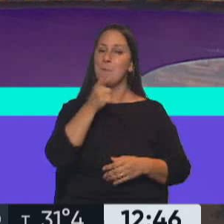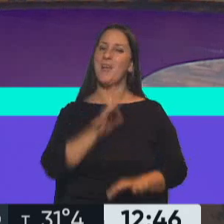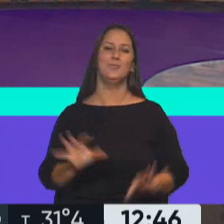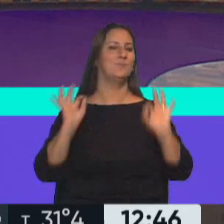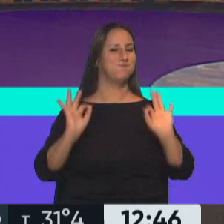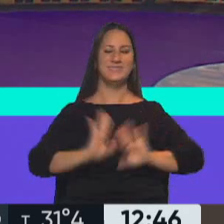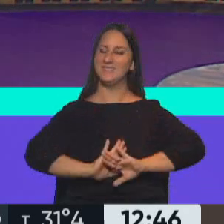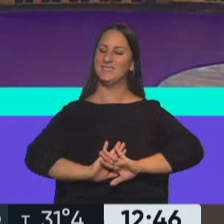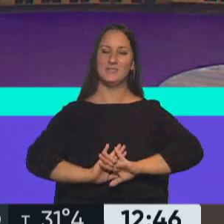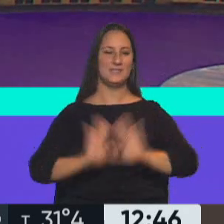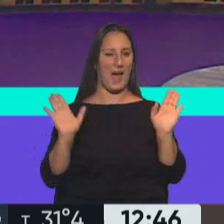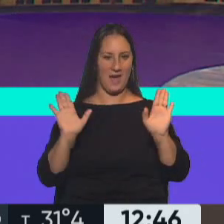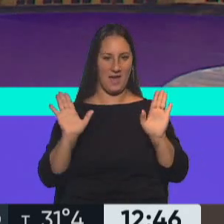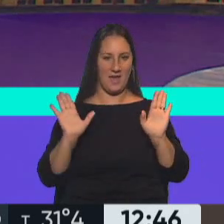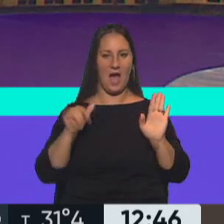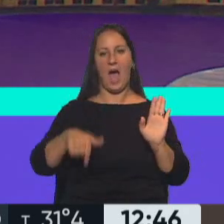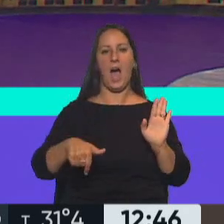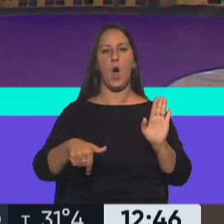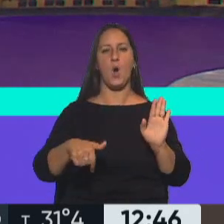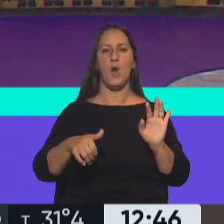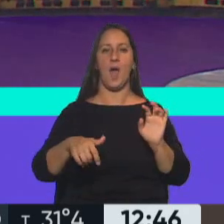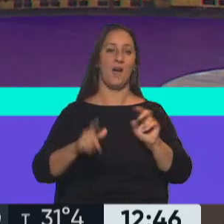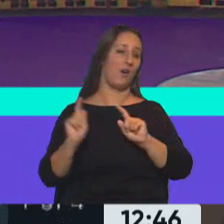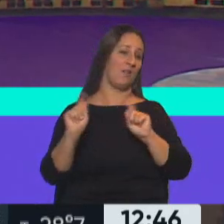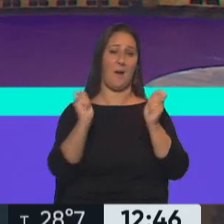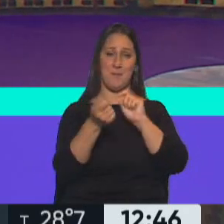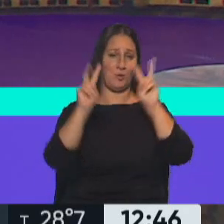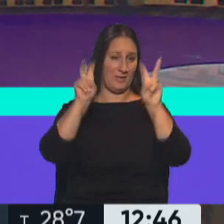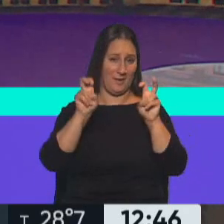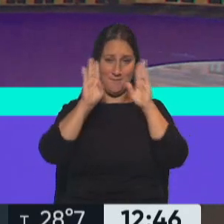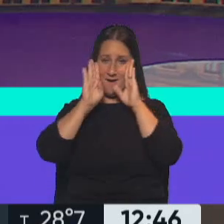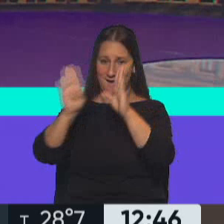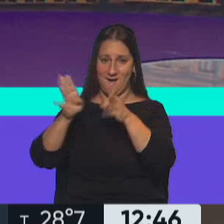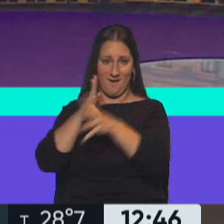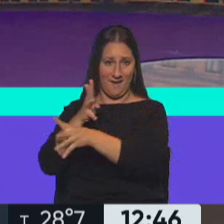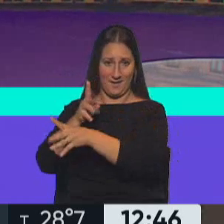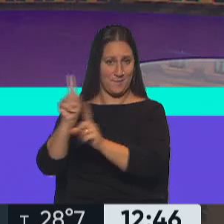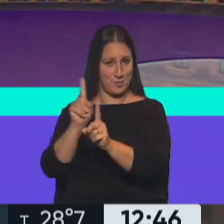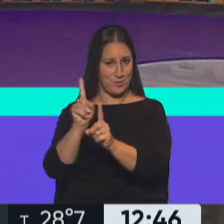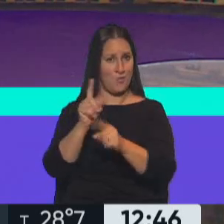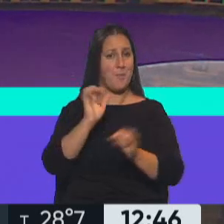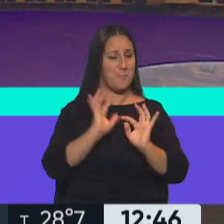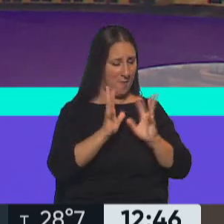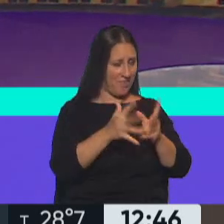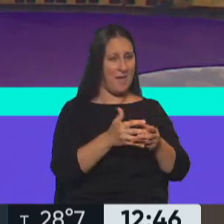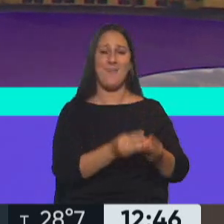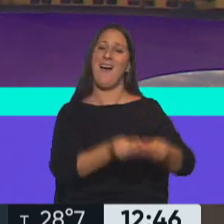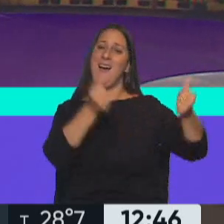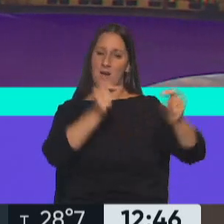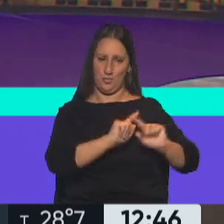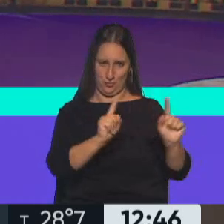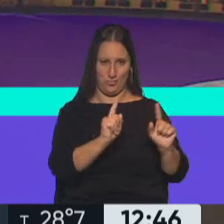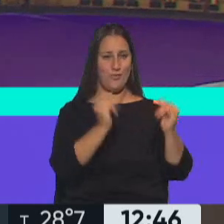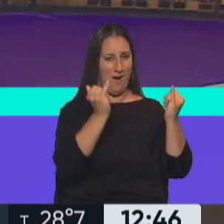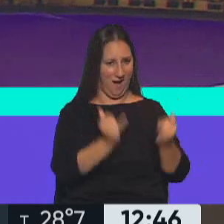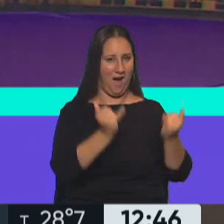que ya fue, porque ahora estamos con la discusión de la guerra, pero no está ni fue, porque por cierto tenemos las